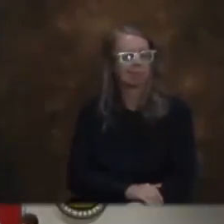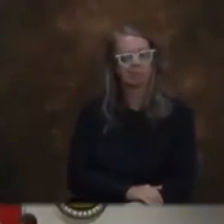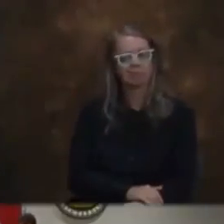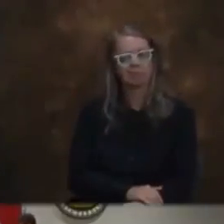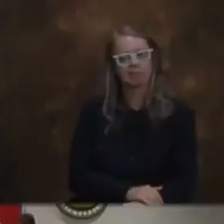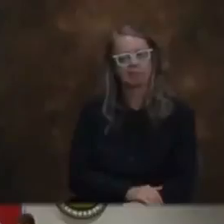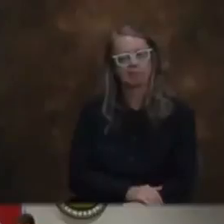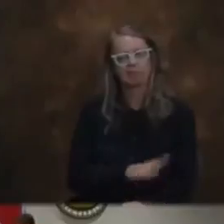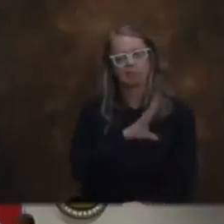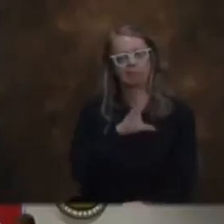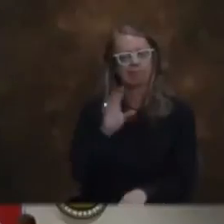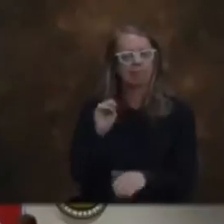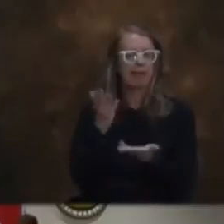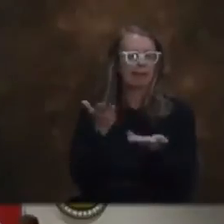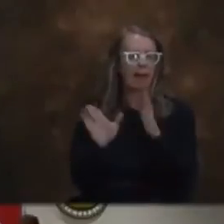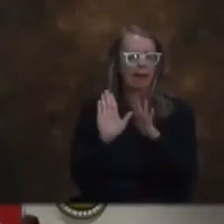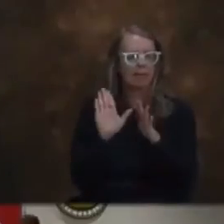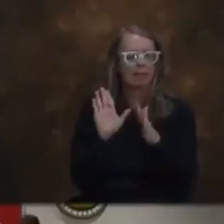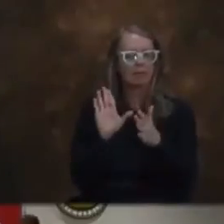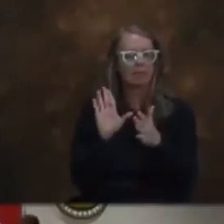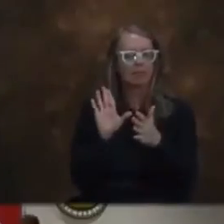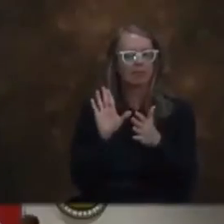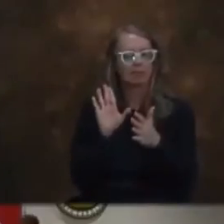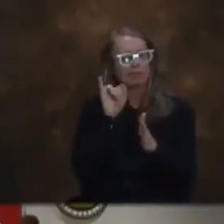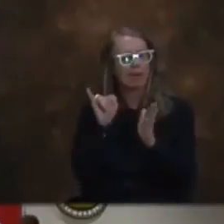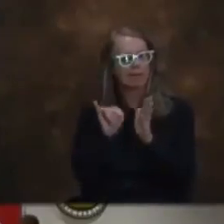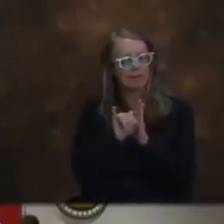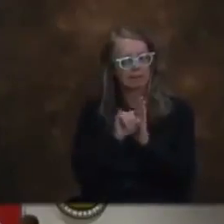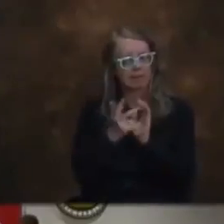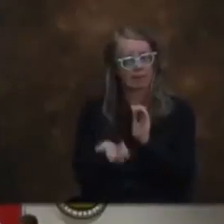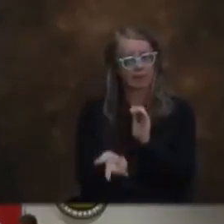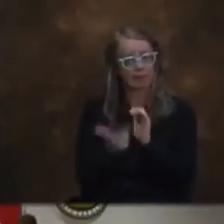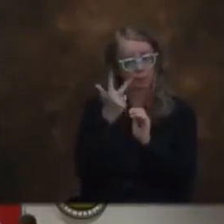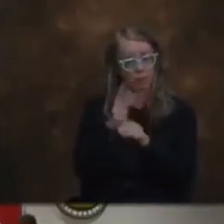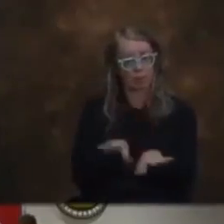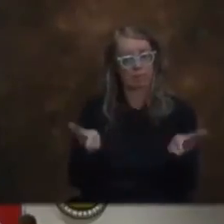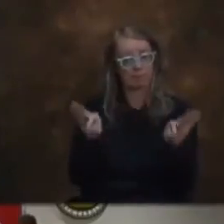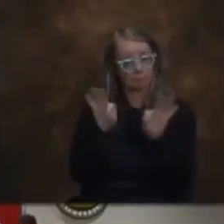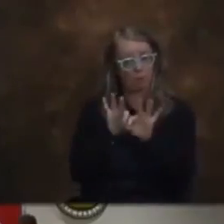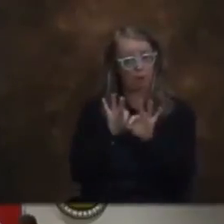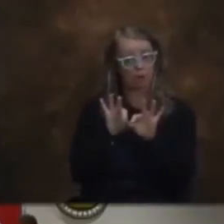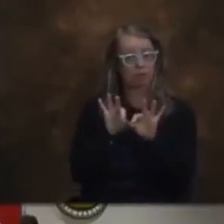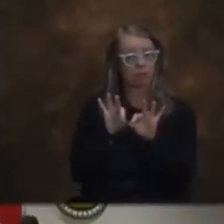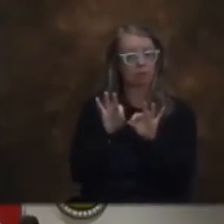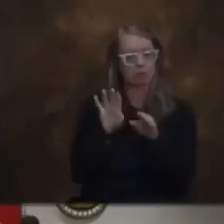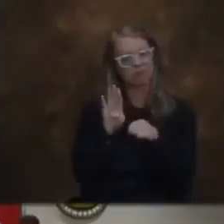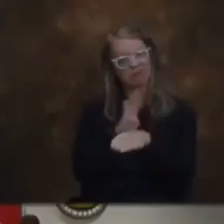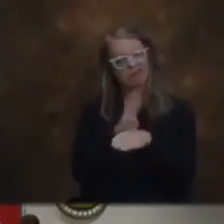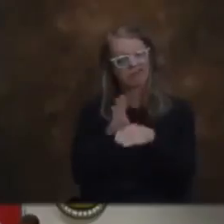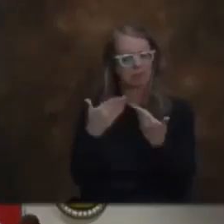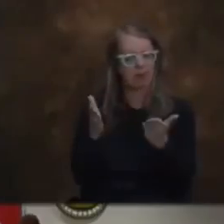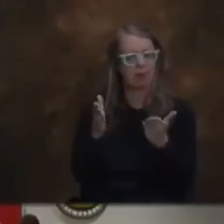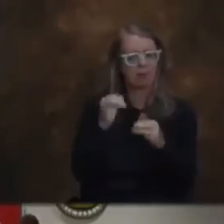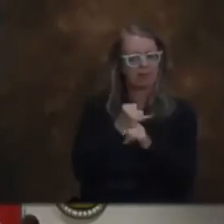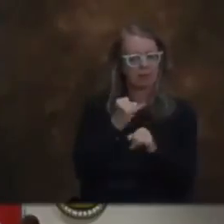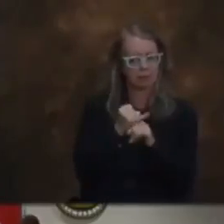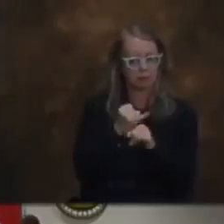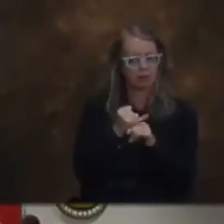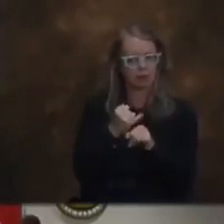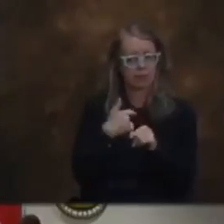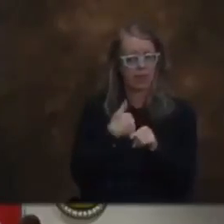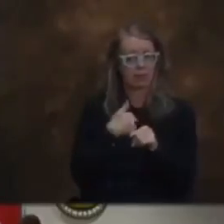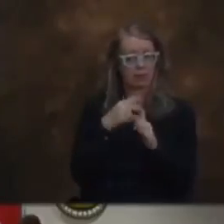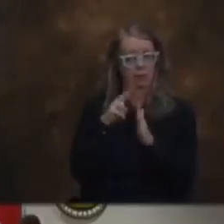tal vez no sea importante en nuestras instituciones públicas o voy a leer rápidamente ok y para para clarificar